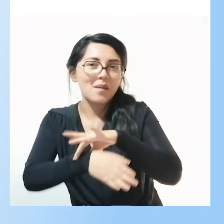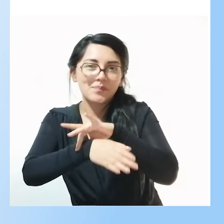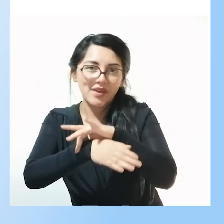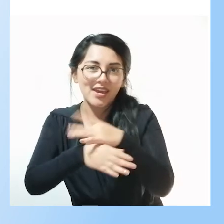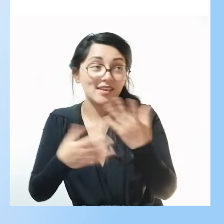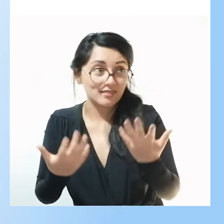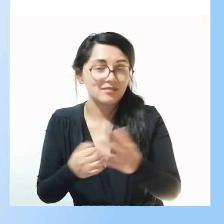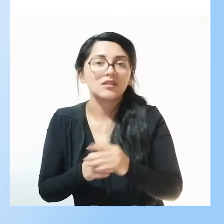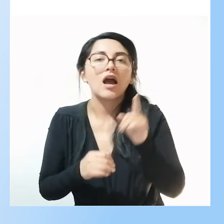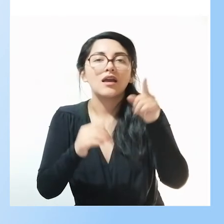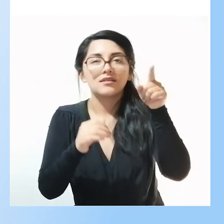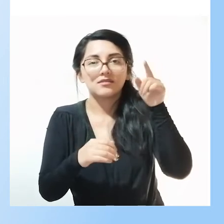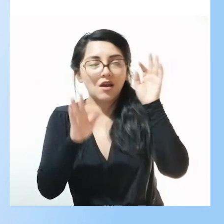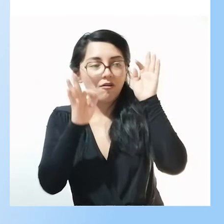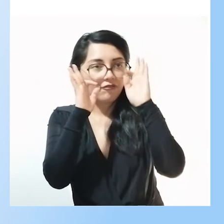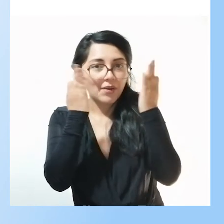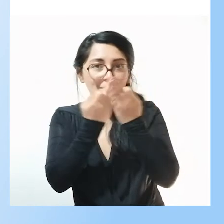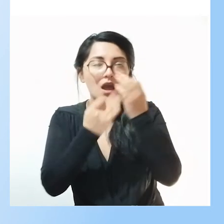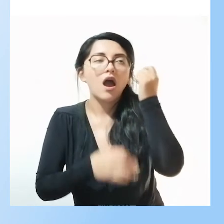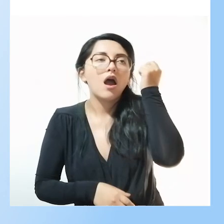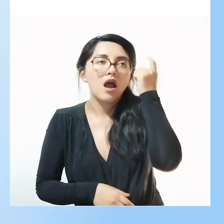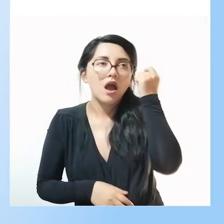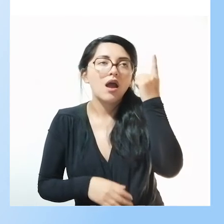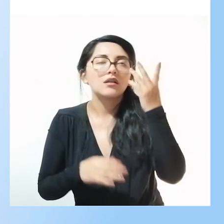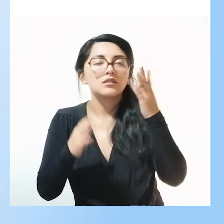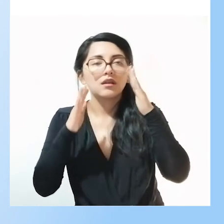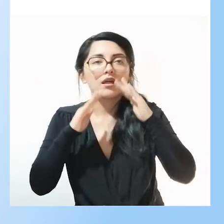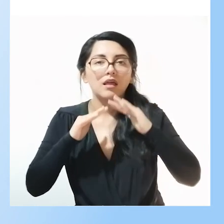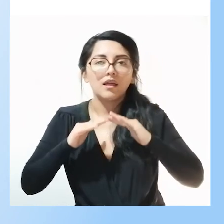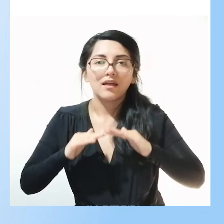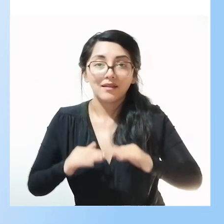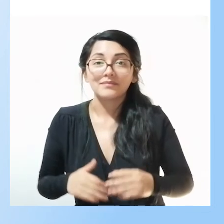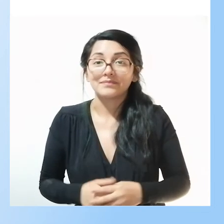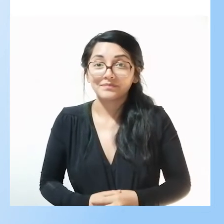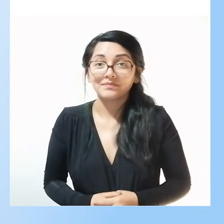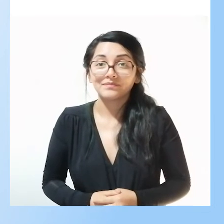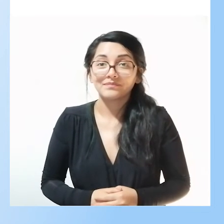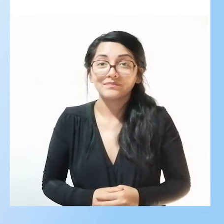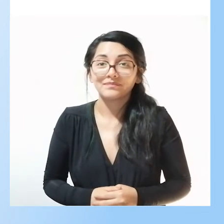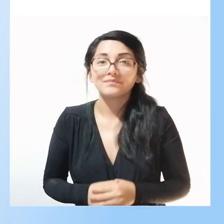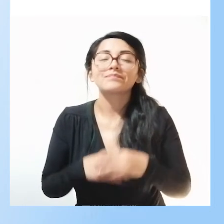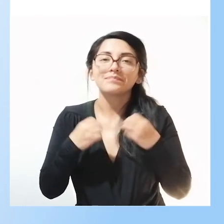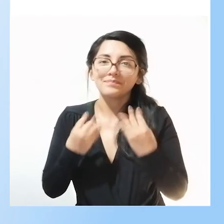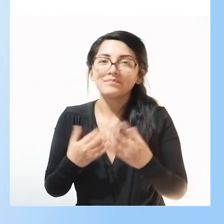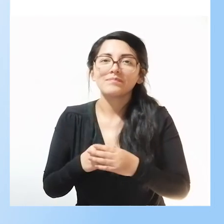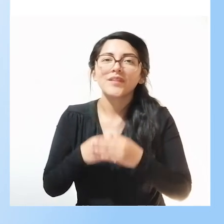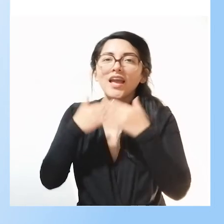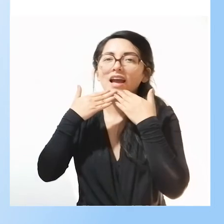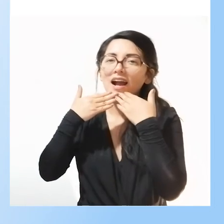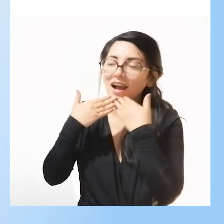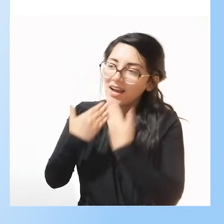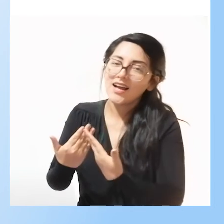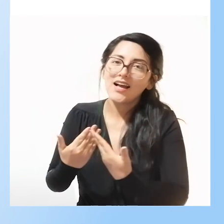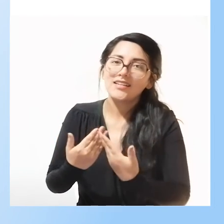la sobreprotección, dejar de ser permisivos en todo. Bien, muchísimas gracias.